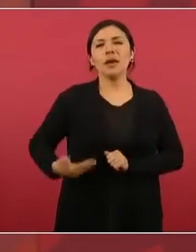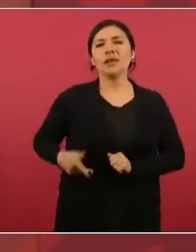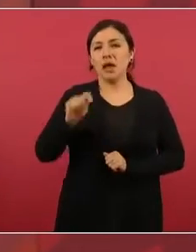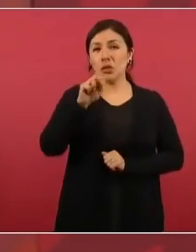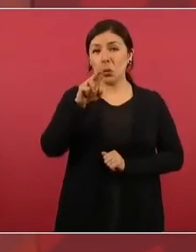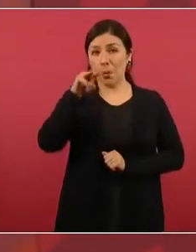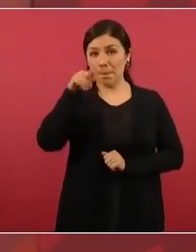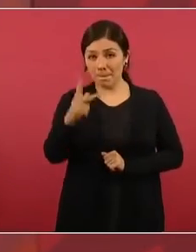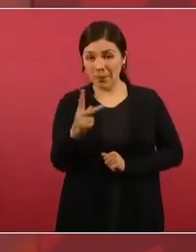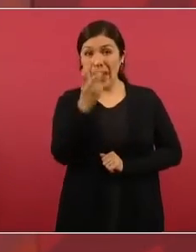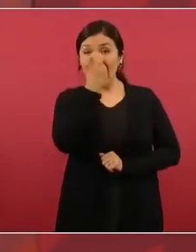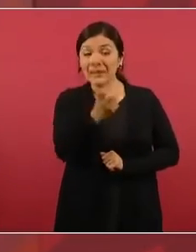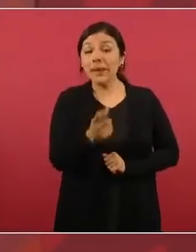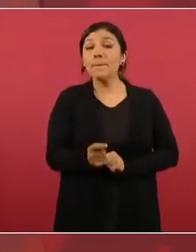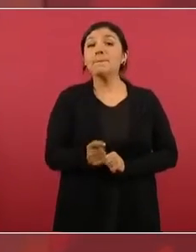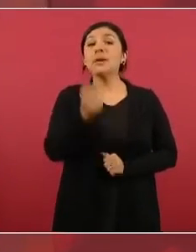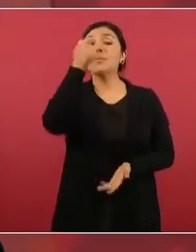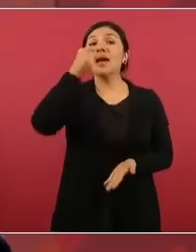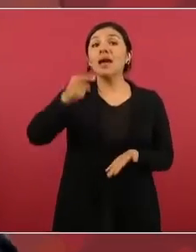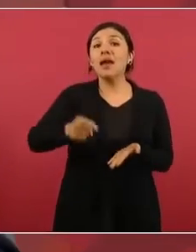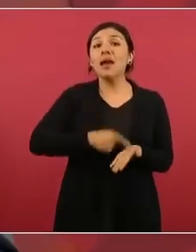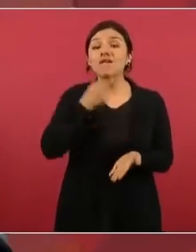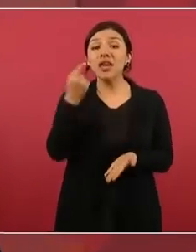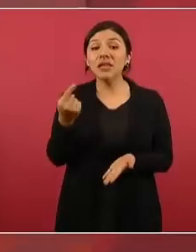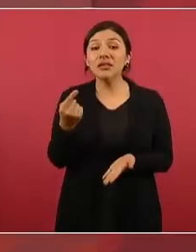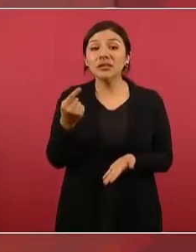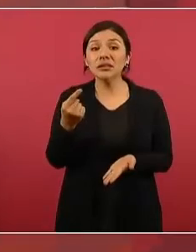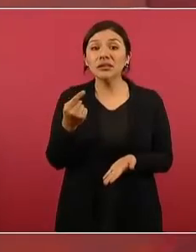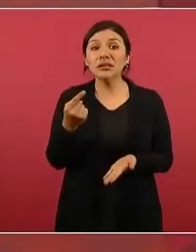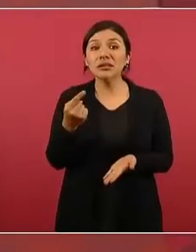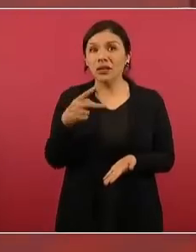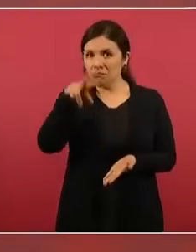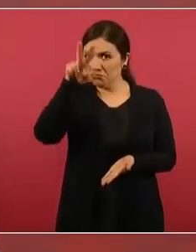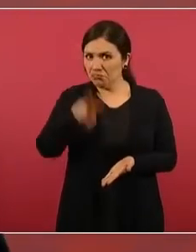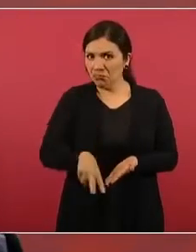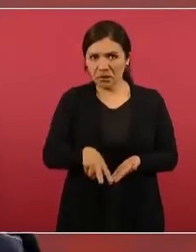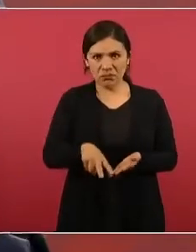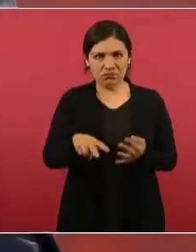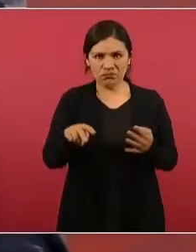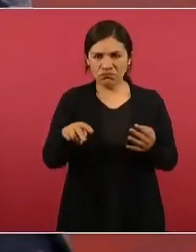Trump, es la primera vez que públicamente